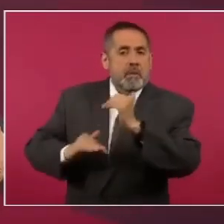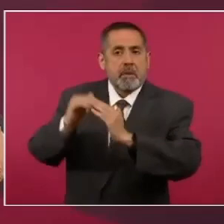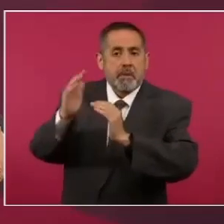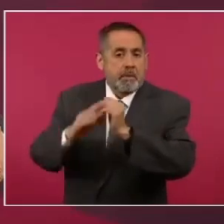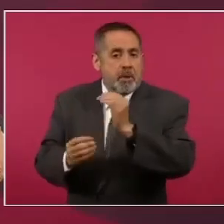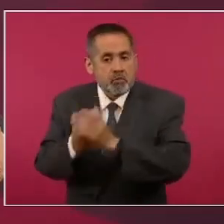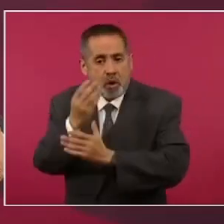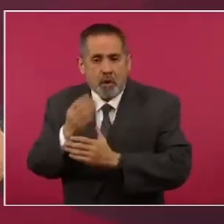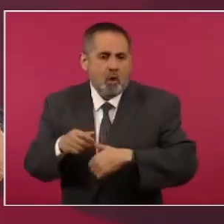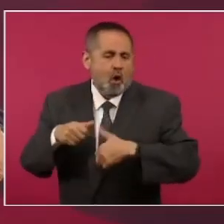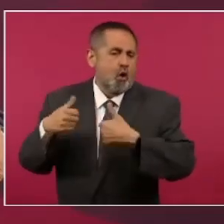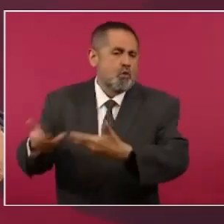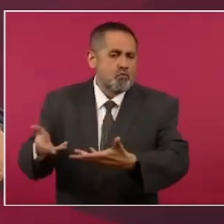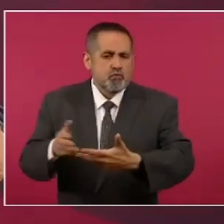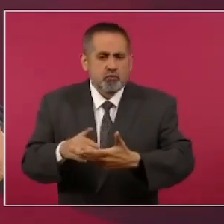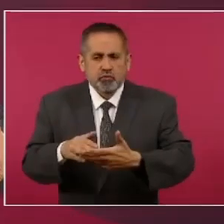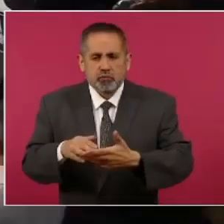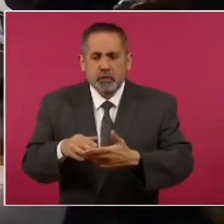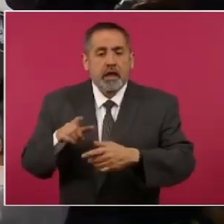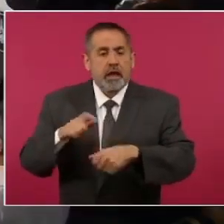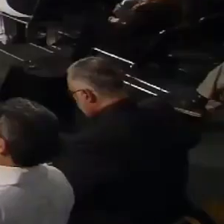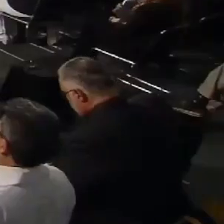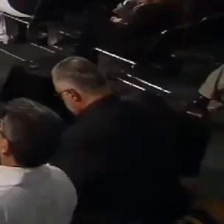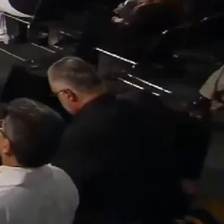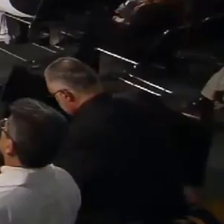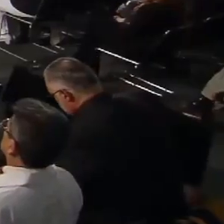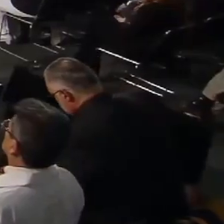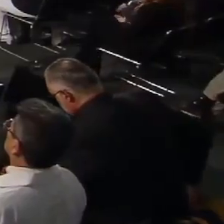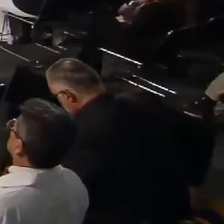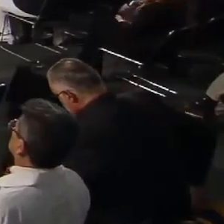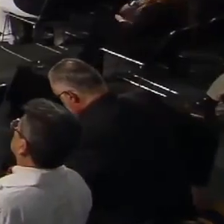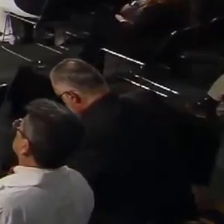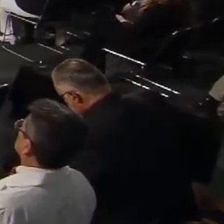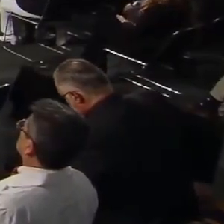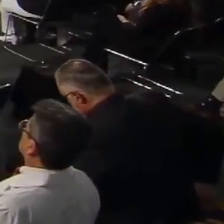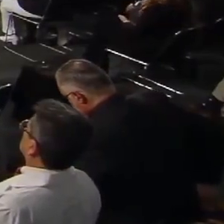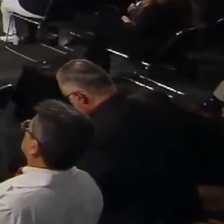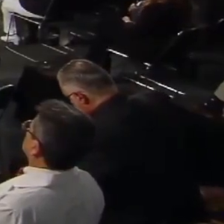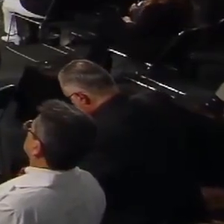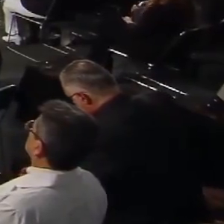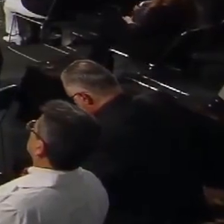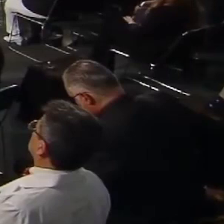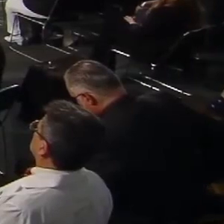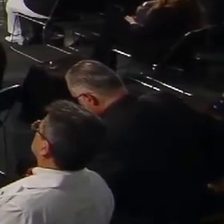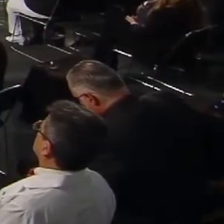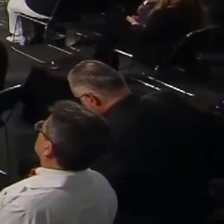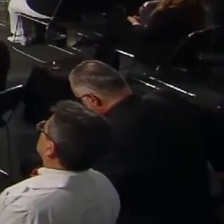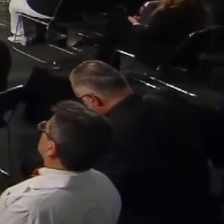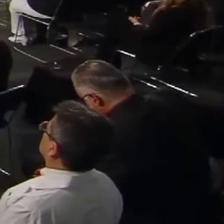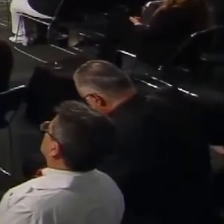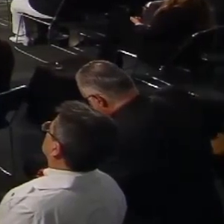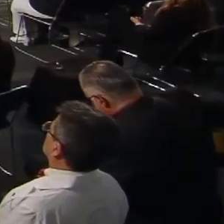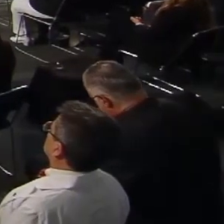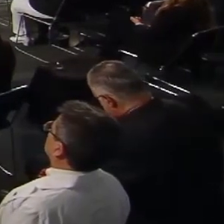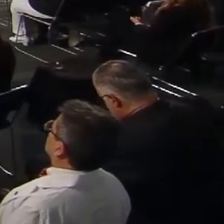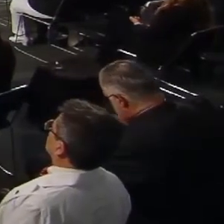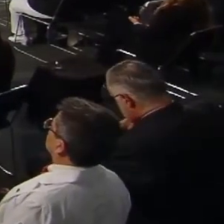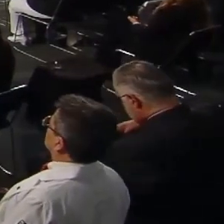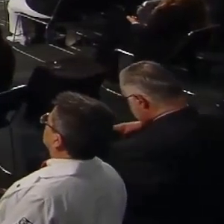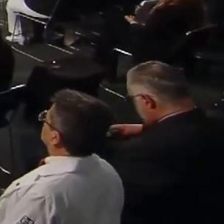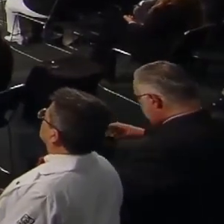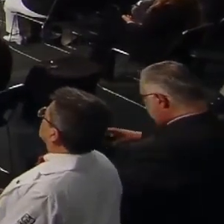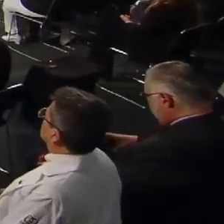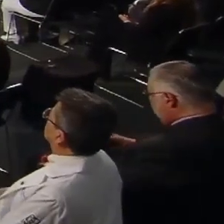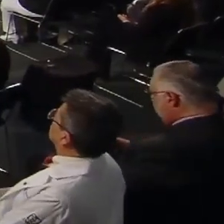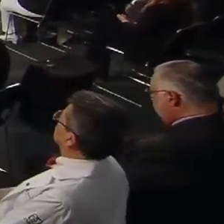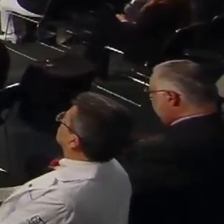nuevos, ampliando los turnos para que no se